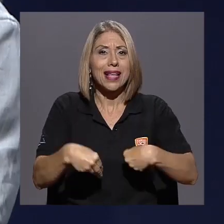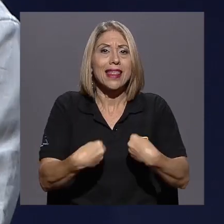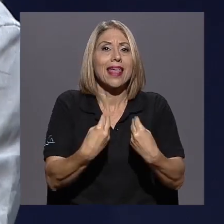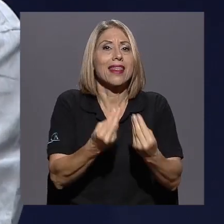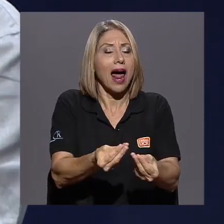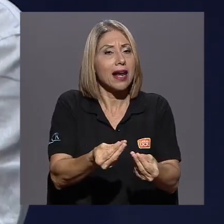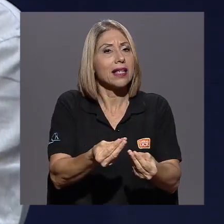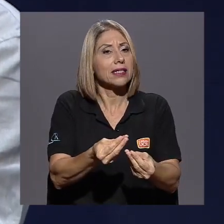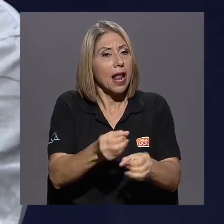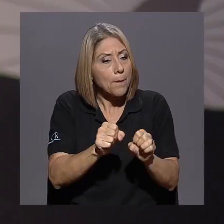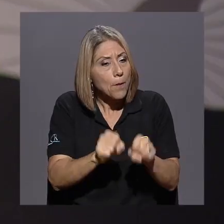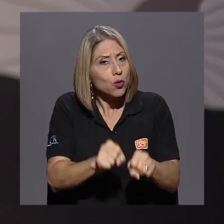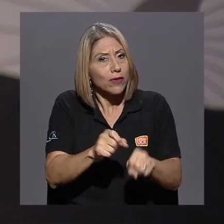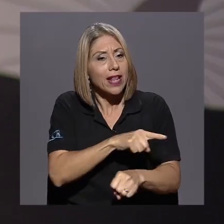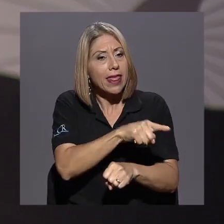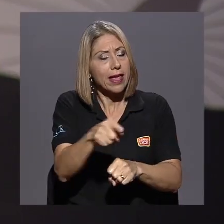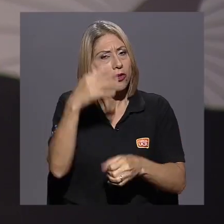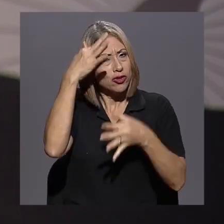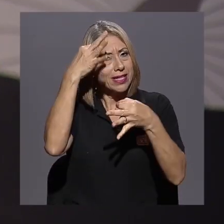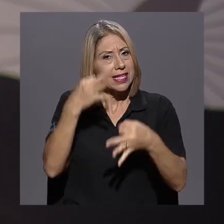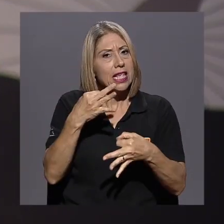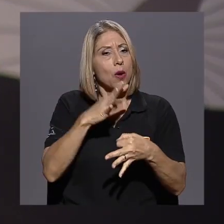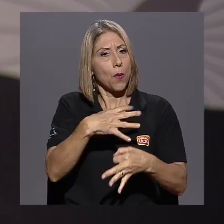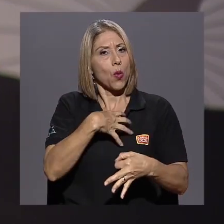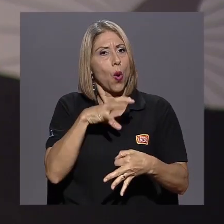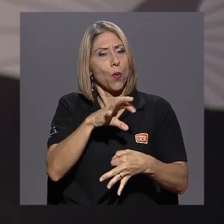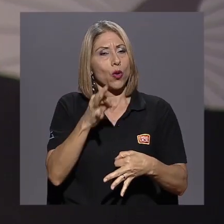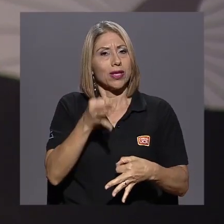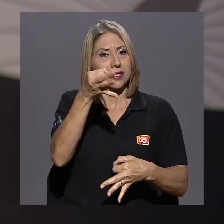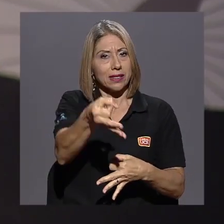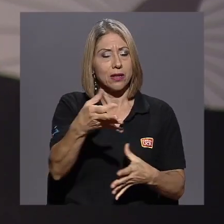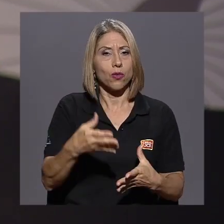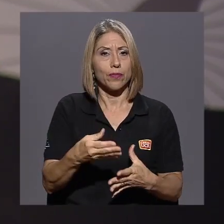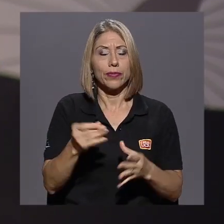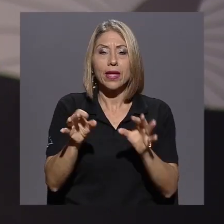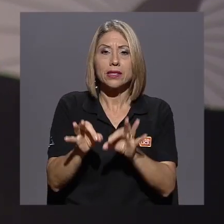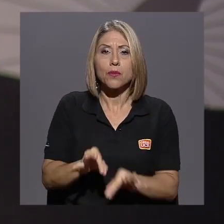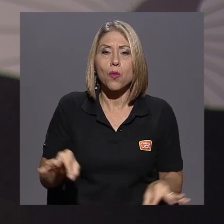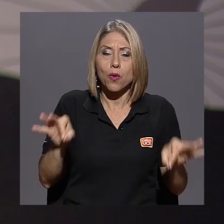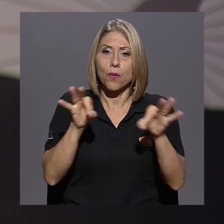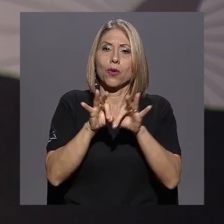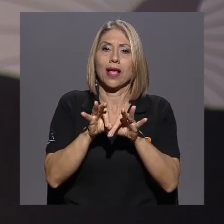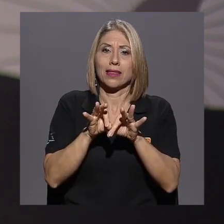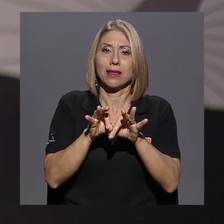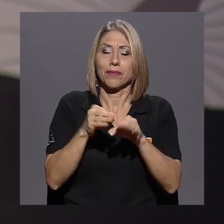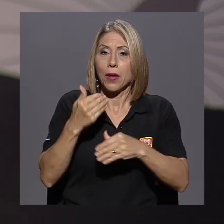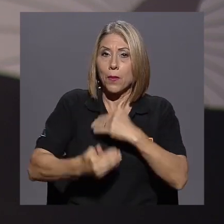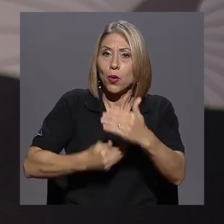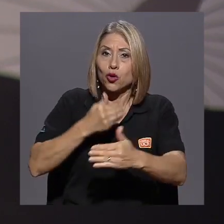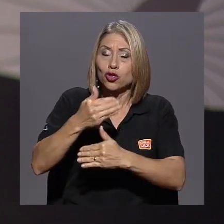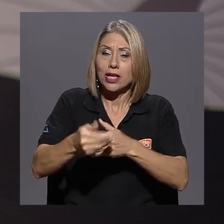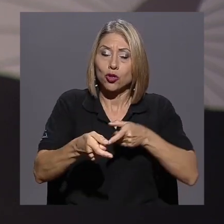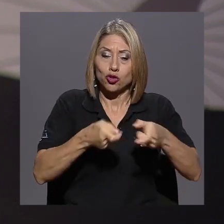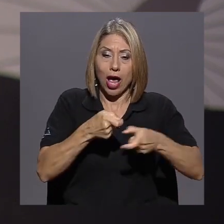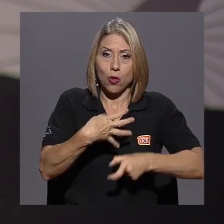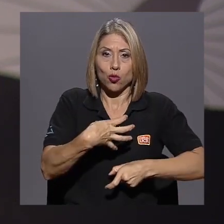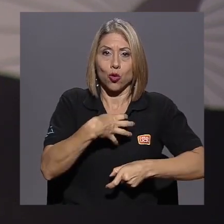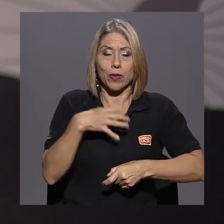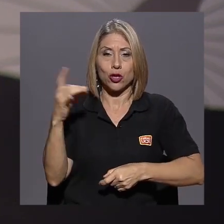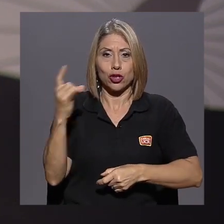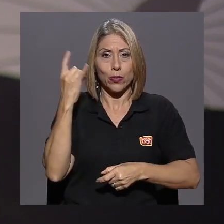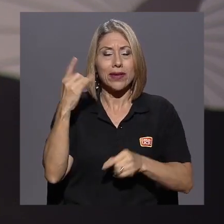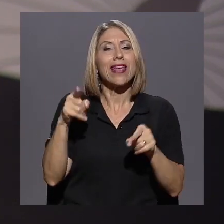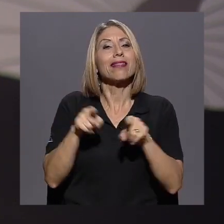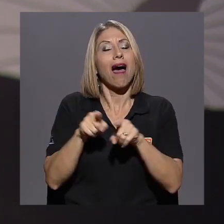propio destino entonces es algo creo que es muy importante y los procesos autonómicos de bolivia también demuestran esa